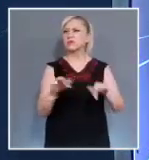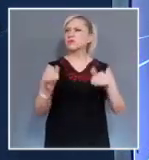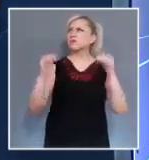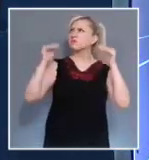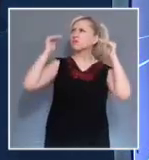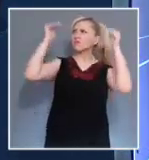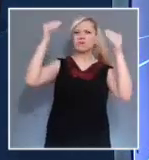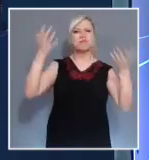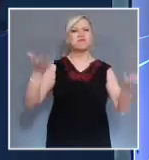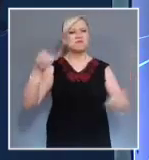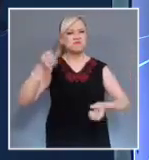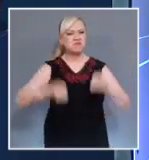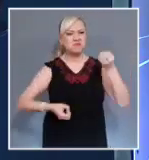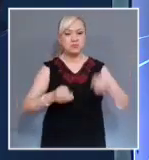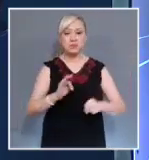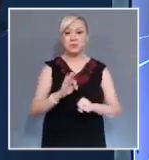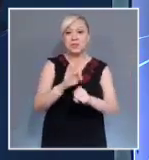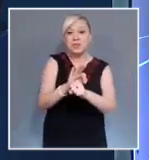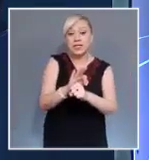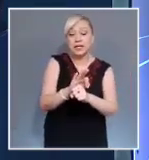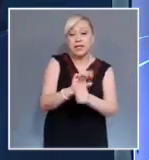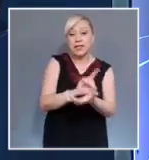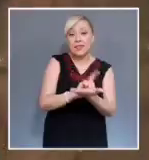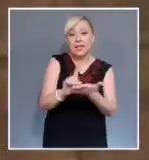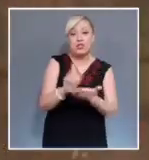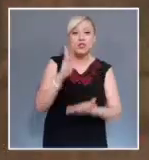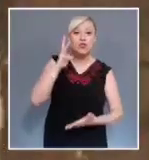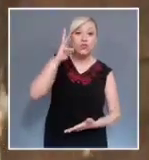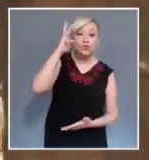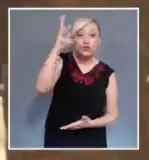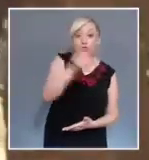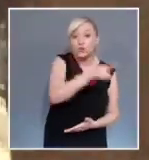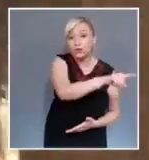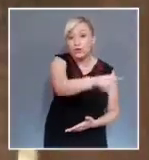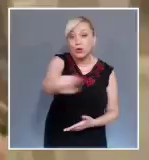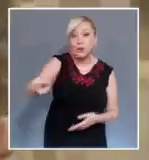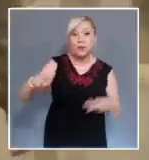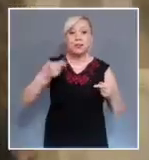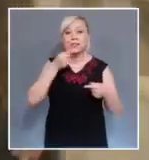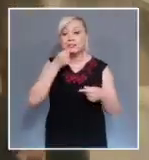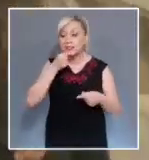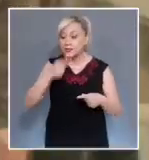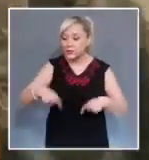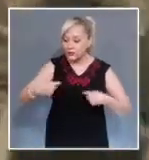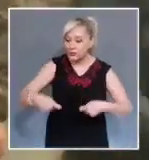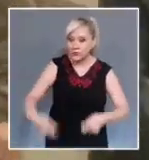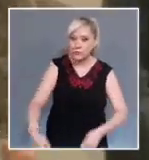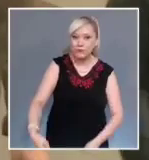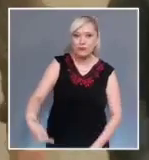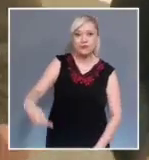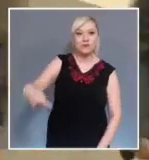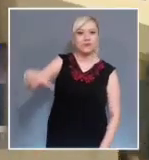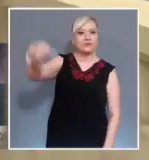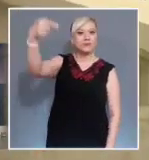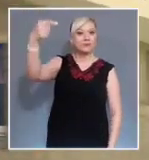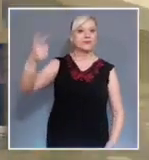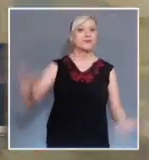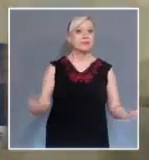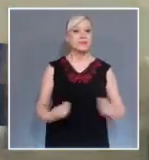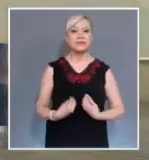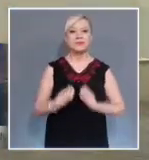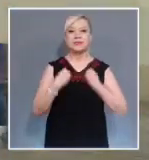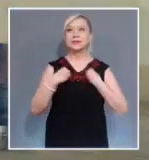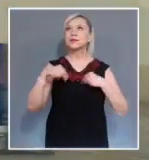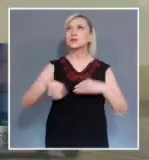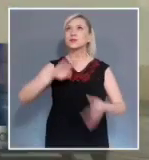de las generaciones futuras el derecho de las futuras generaciones a vivir en un planeta habitable